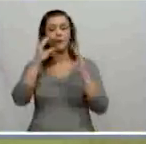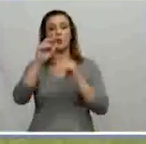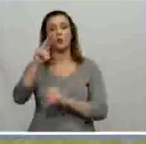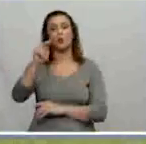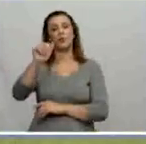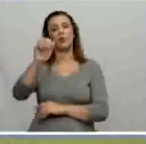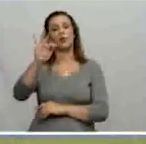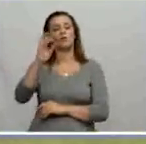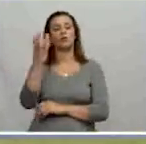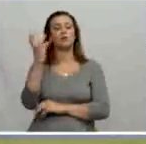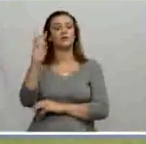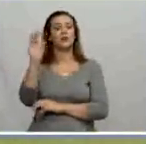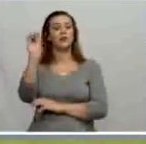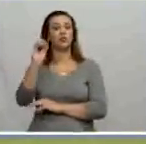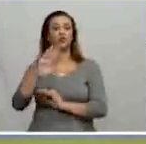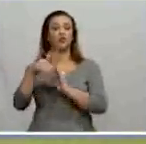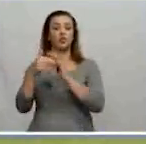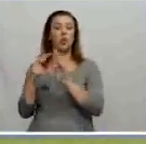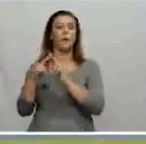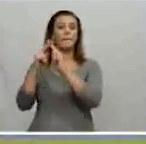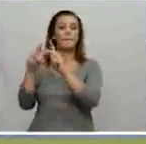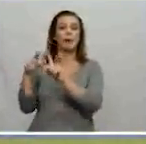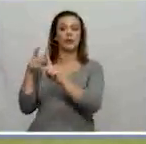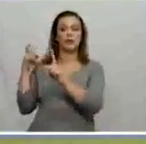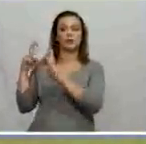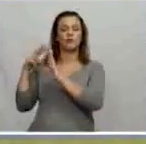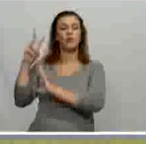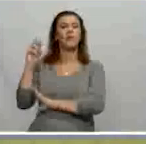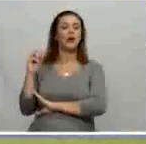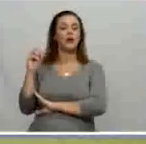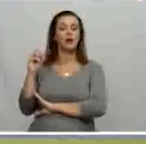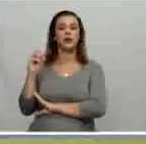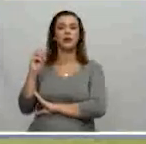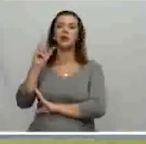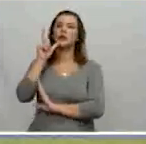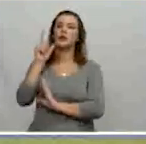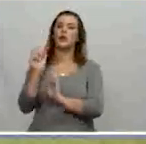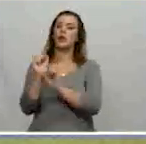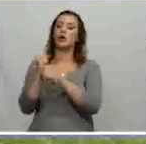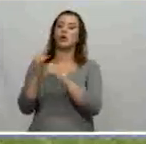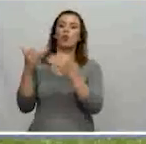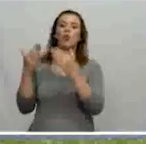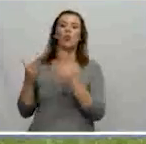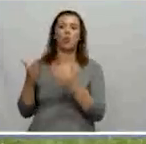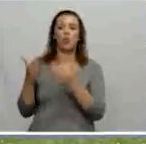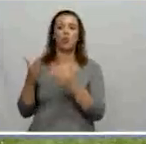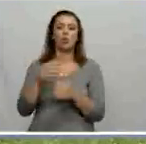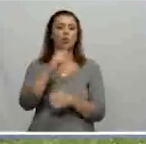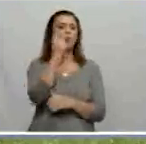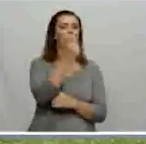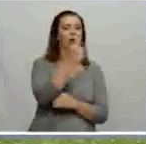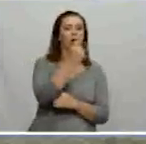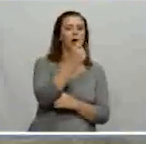UNAFUT, 16% de todos los préstamos desde el 2020 fueron cesiones de jugadores entre